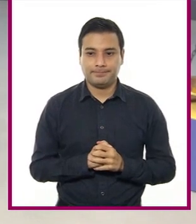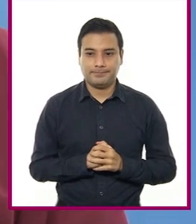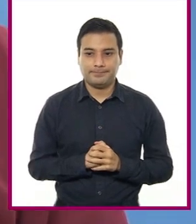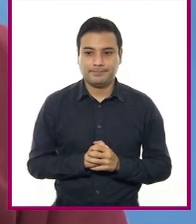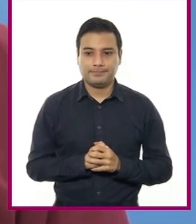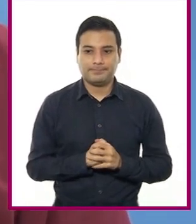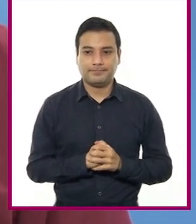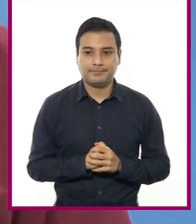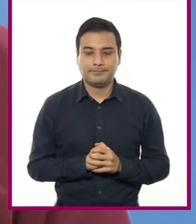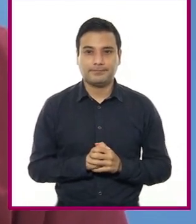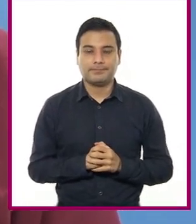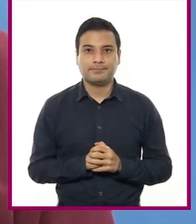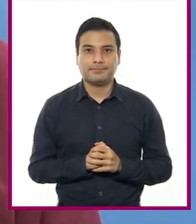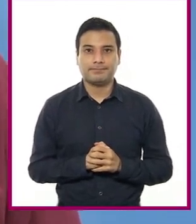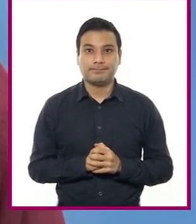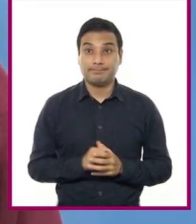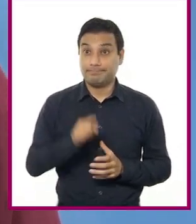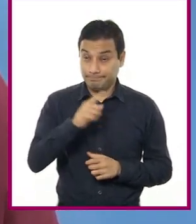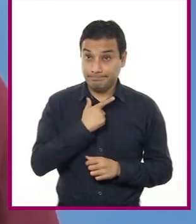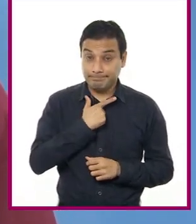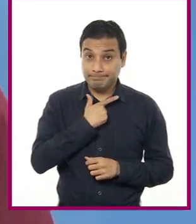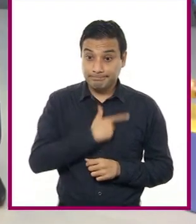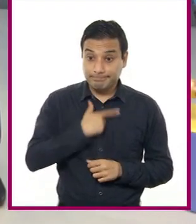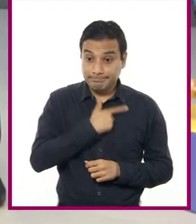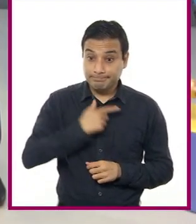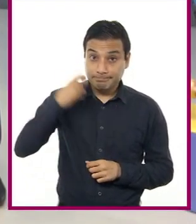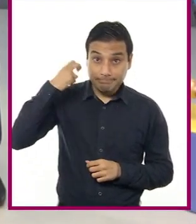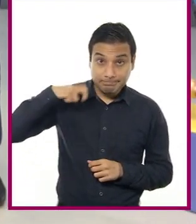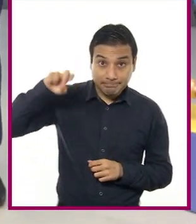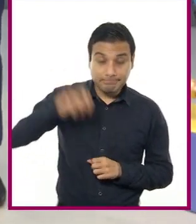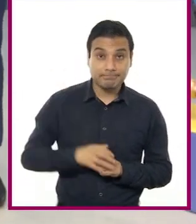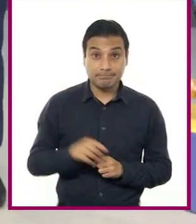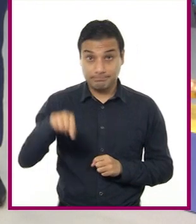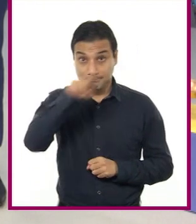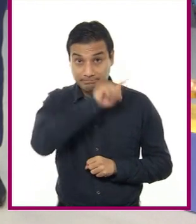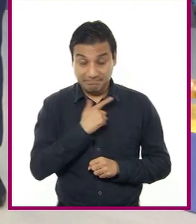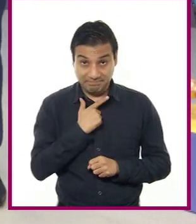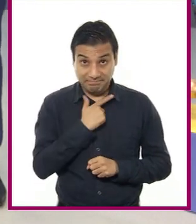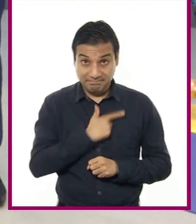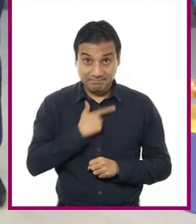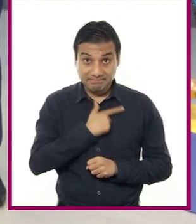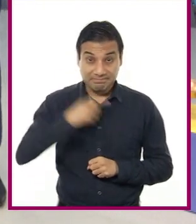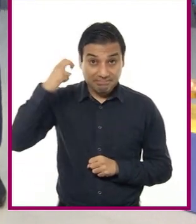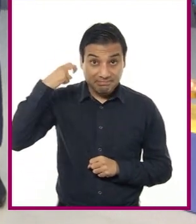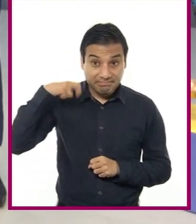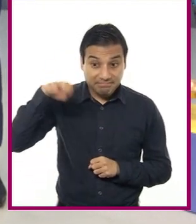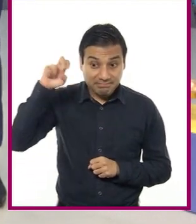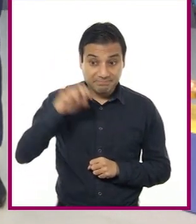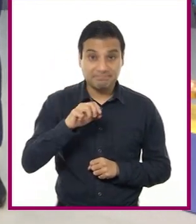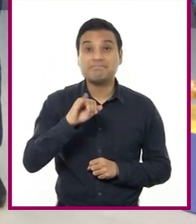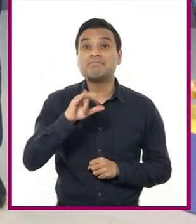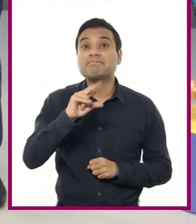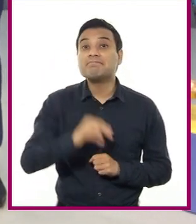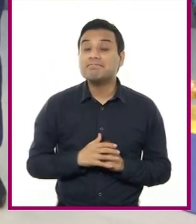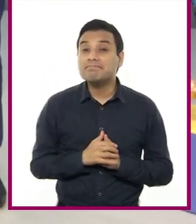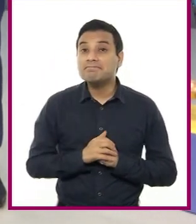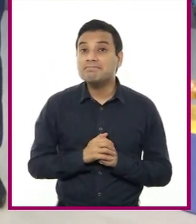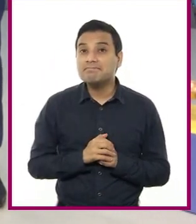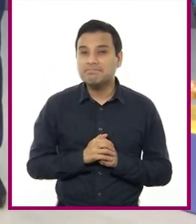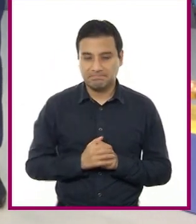Efraín, ¿te gusta viajar? Sí. ¿Y a ustedes les gusta salir de viaje? Les invito